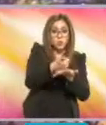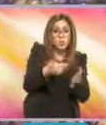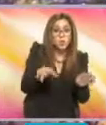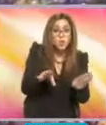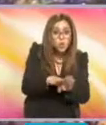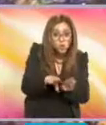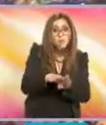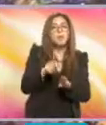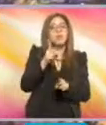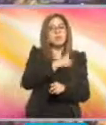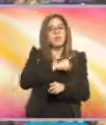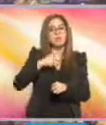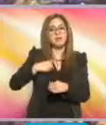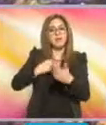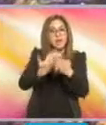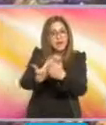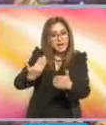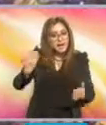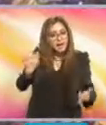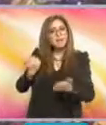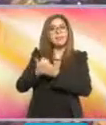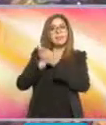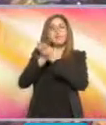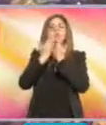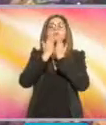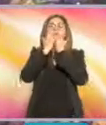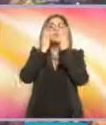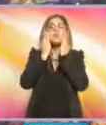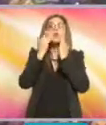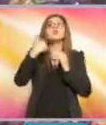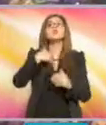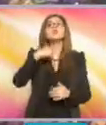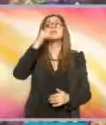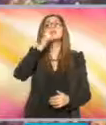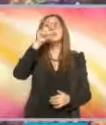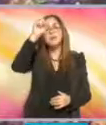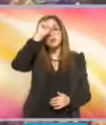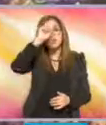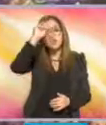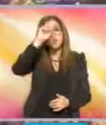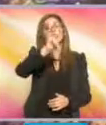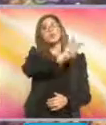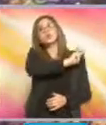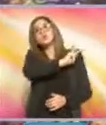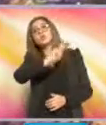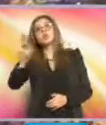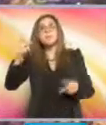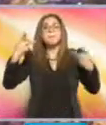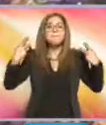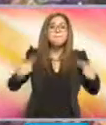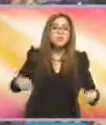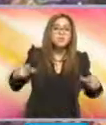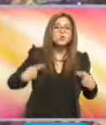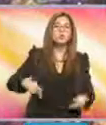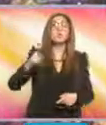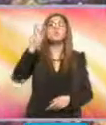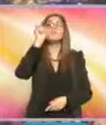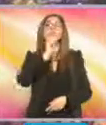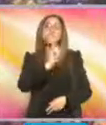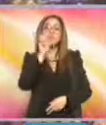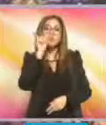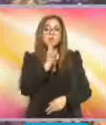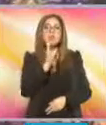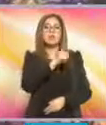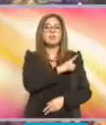nos cuidamos desde el principio. Muy bien. Entonces, yo sí recomiendo mucho a todas las personas, a todas las mujeres, que